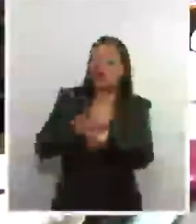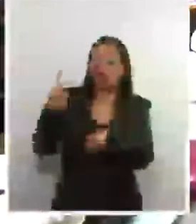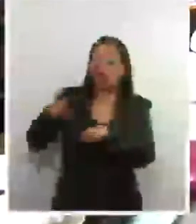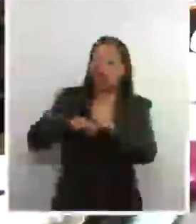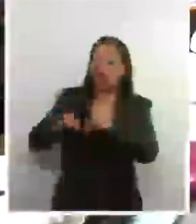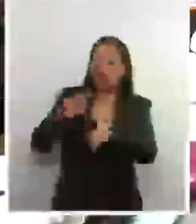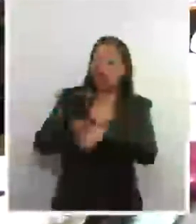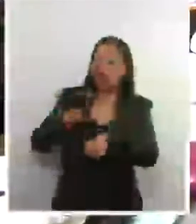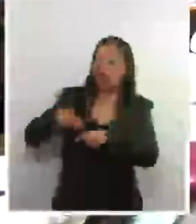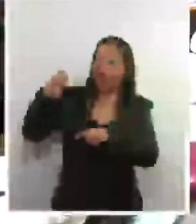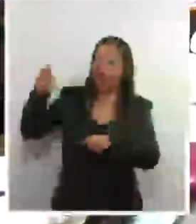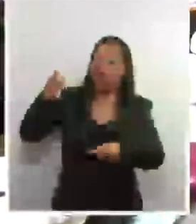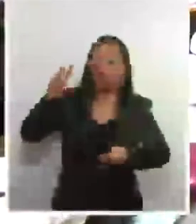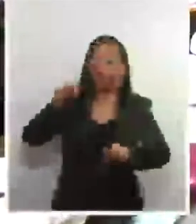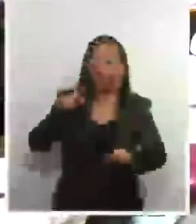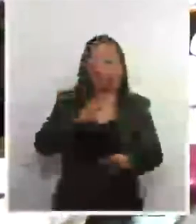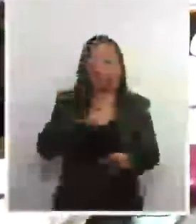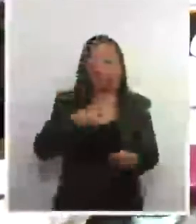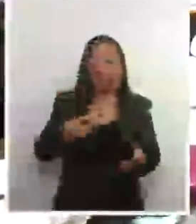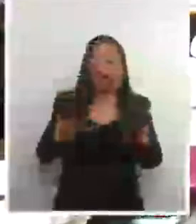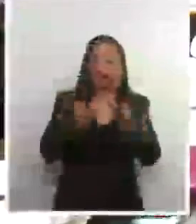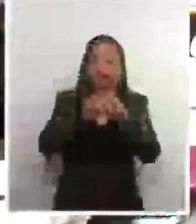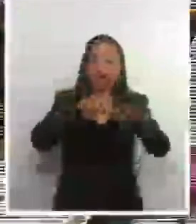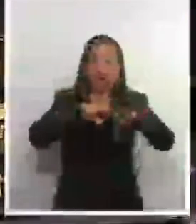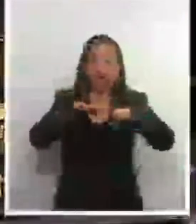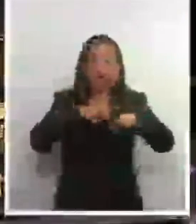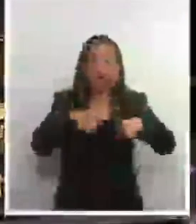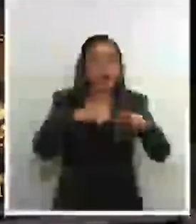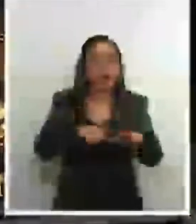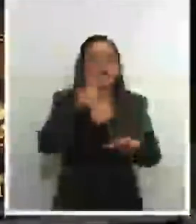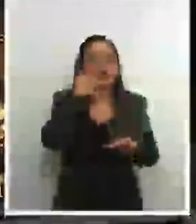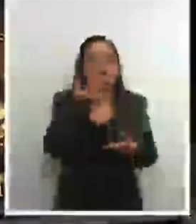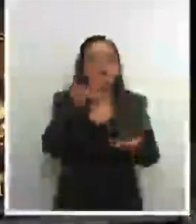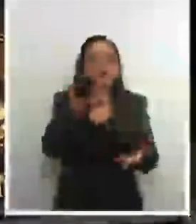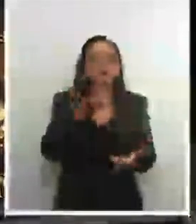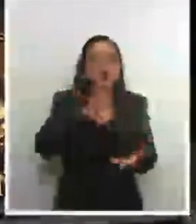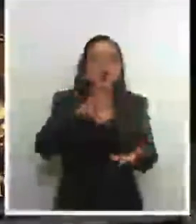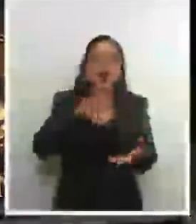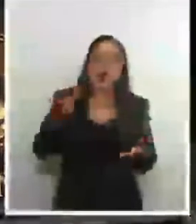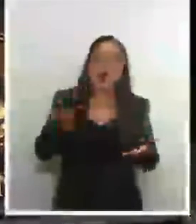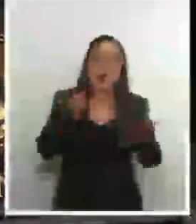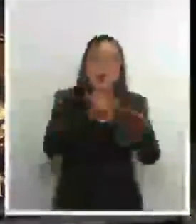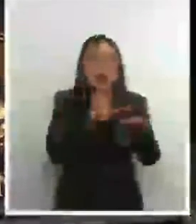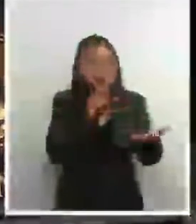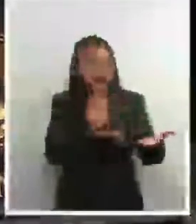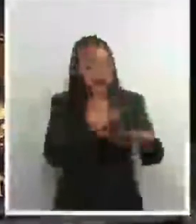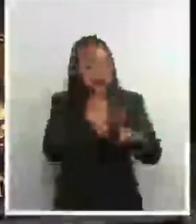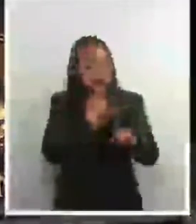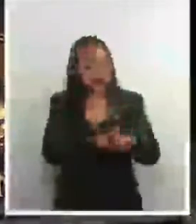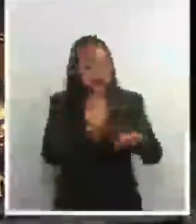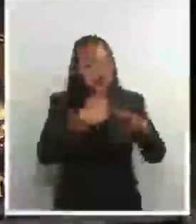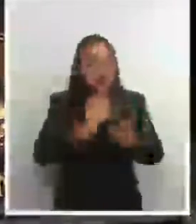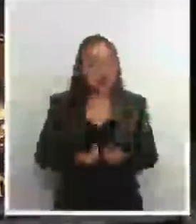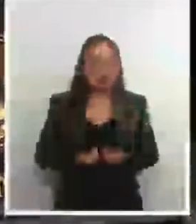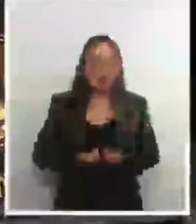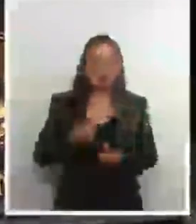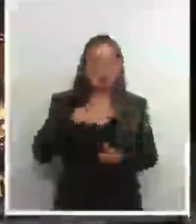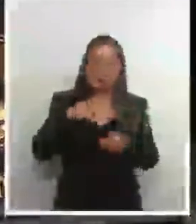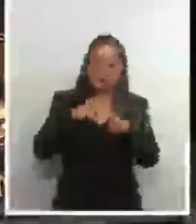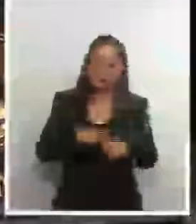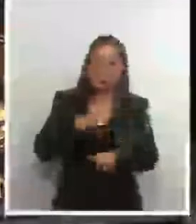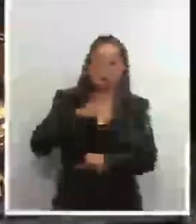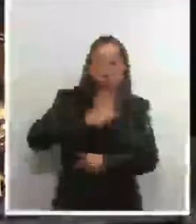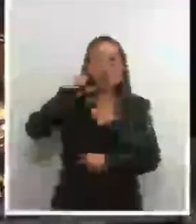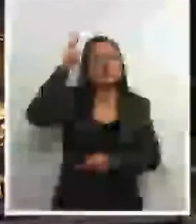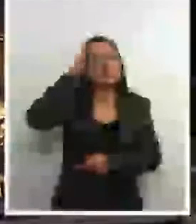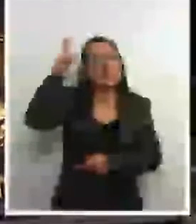empleado, pero queremos que coadyuve con él, queremos que por lo menos lo proponga. Estamos diciendo, y sigo con mi